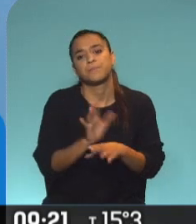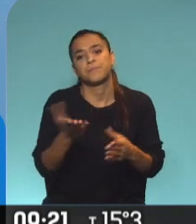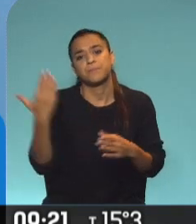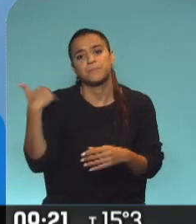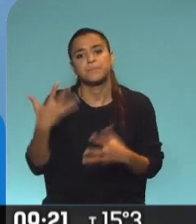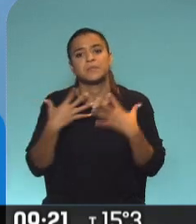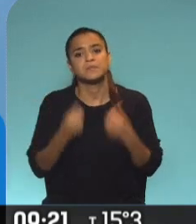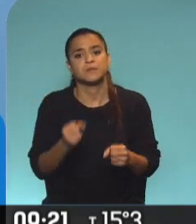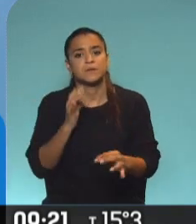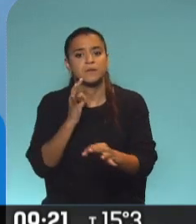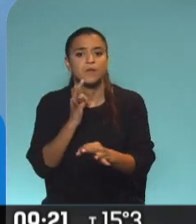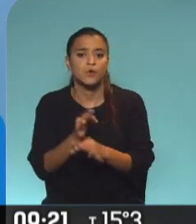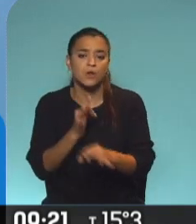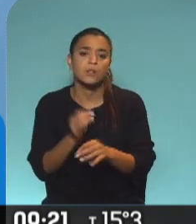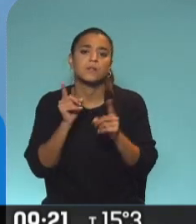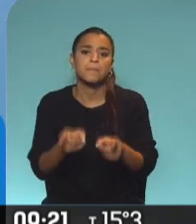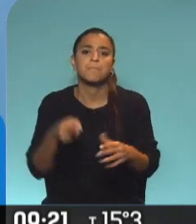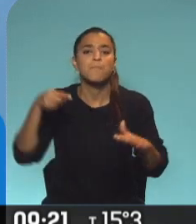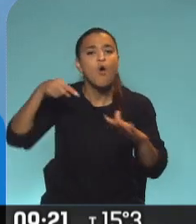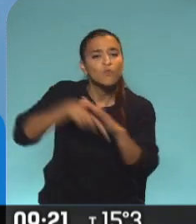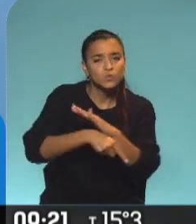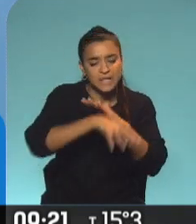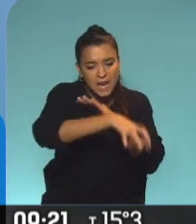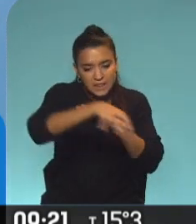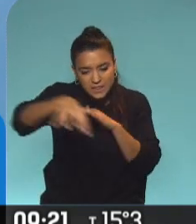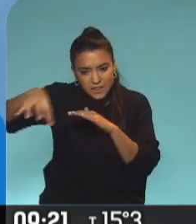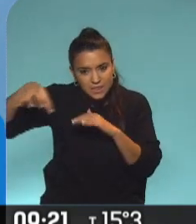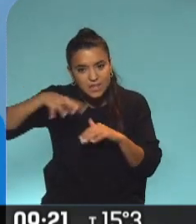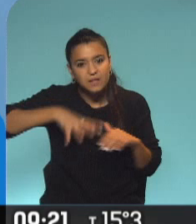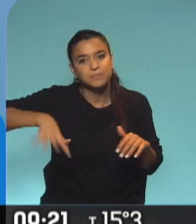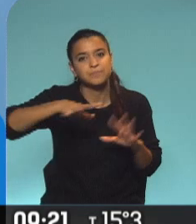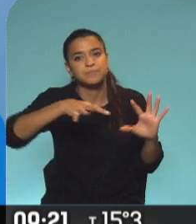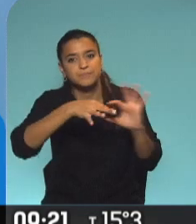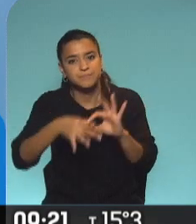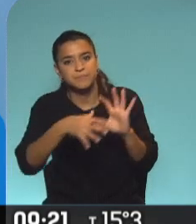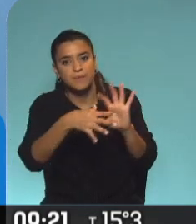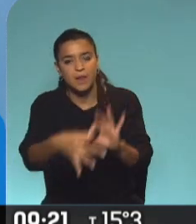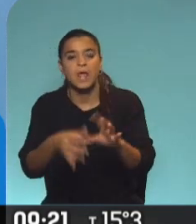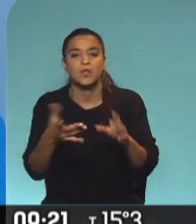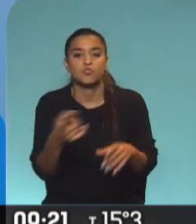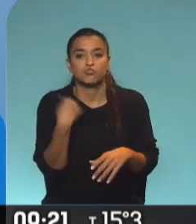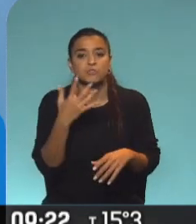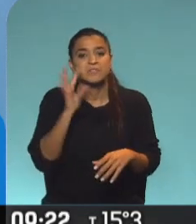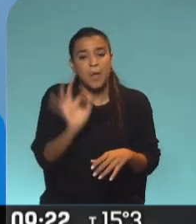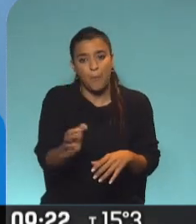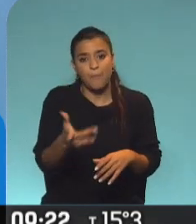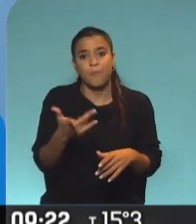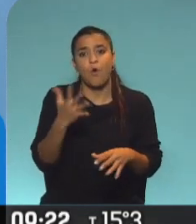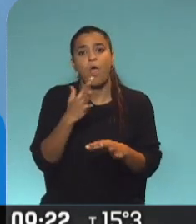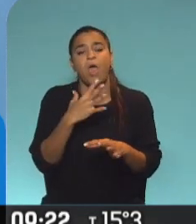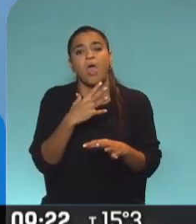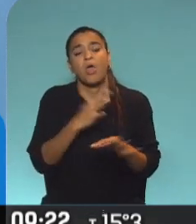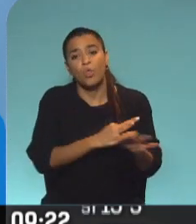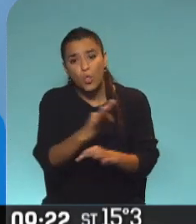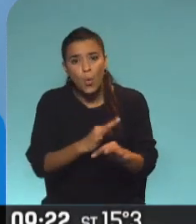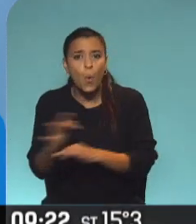como salud escolar, para profundizar en cada jurisdicción y territorio esas articulaciones. Entendemos que la educación es siempre una